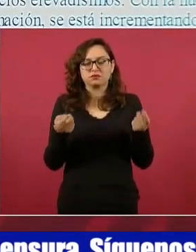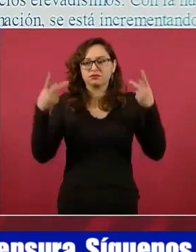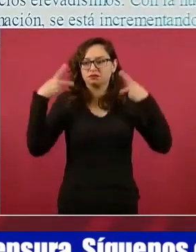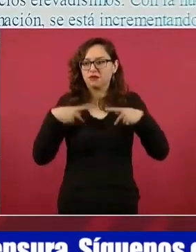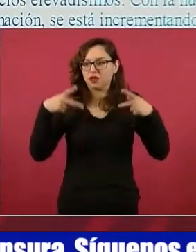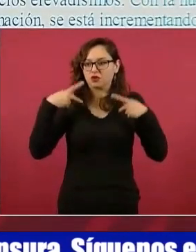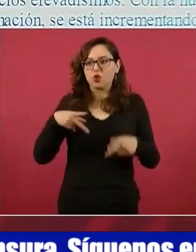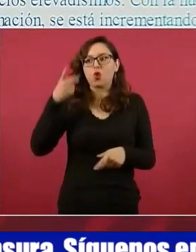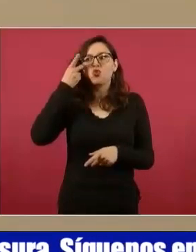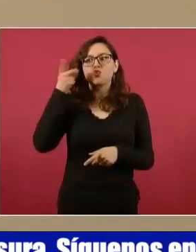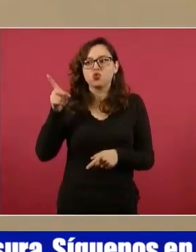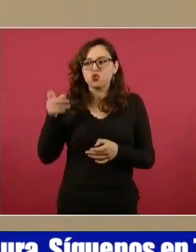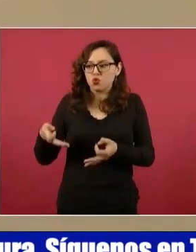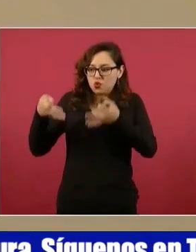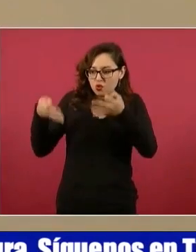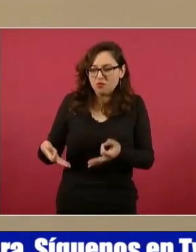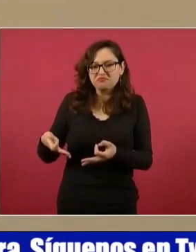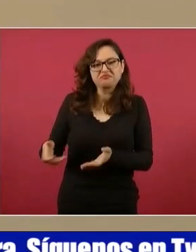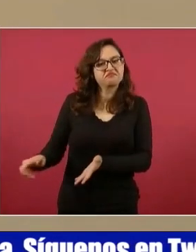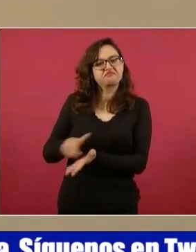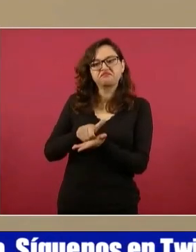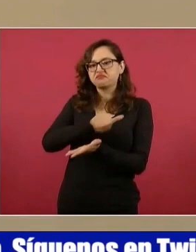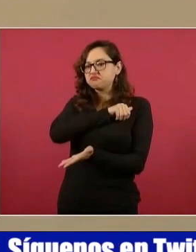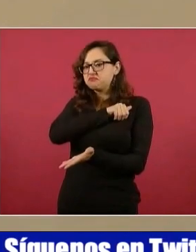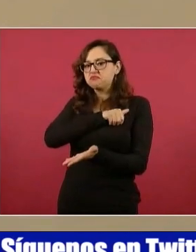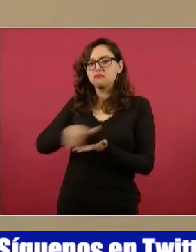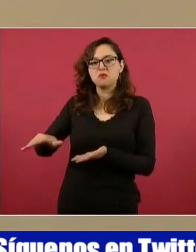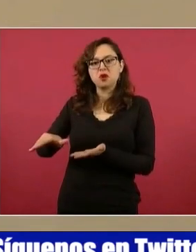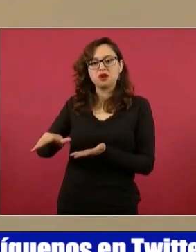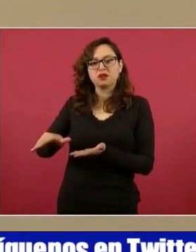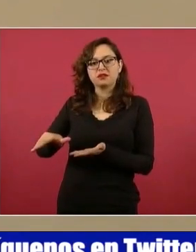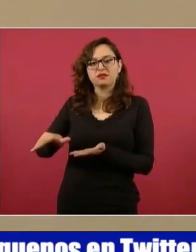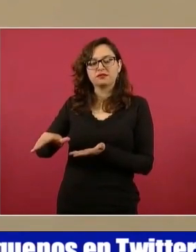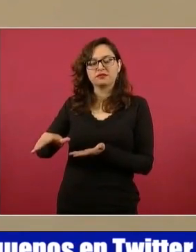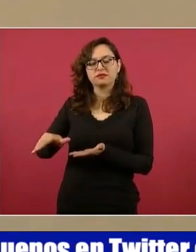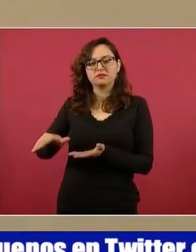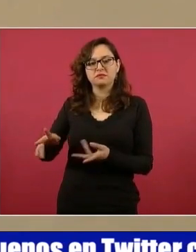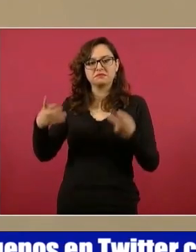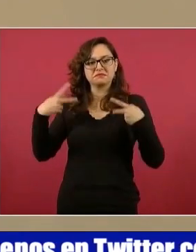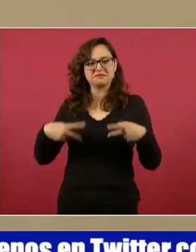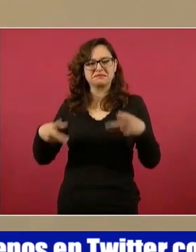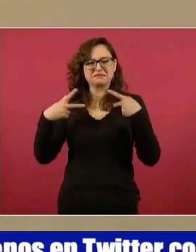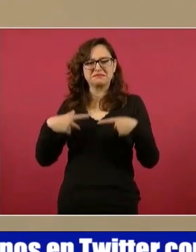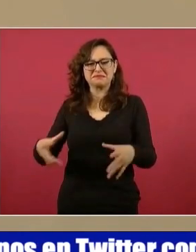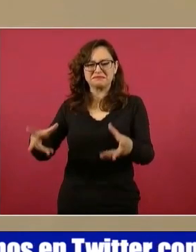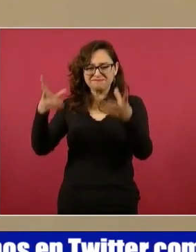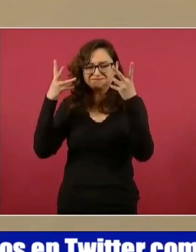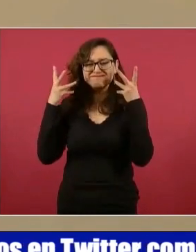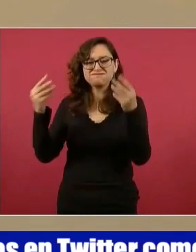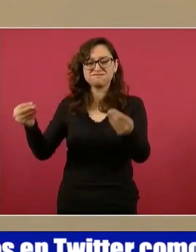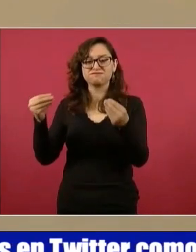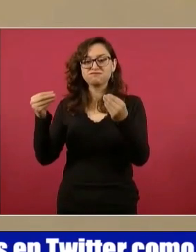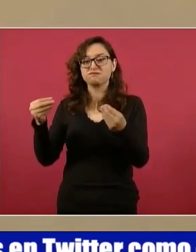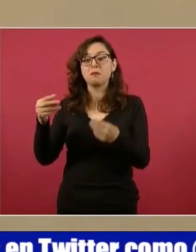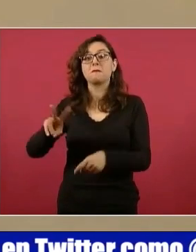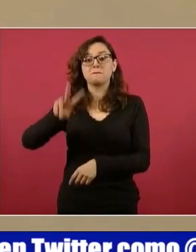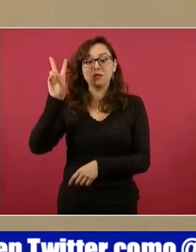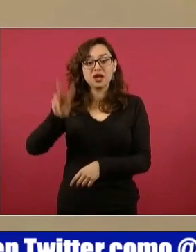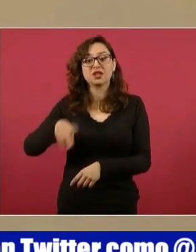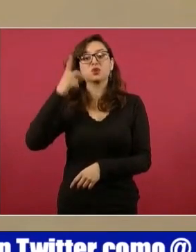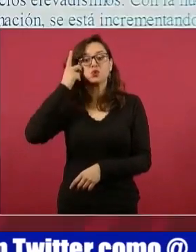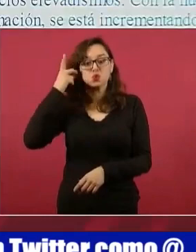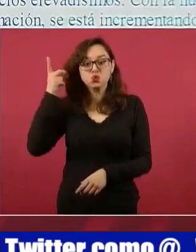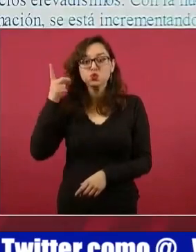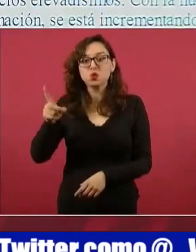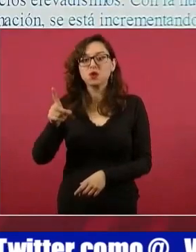Fernández de Ceballos, y es que en 1993, hay que recordarlo, durante el penúltimo año de